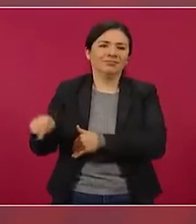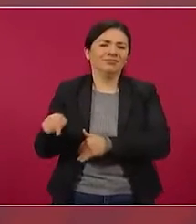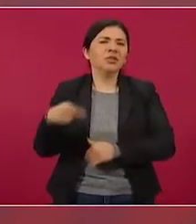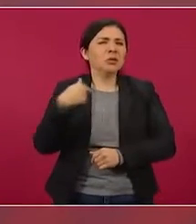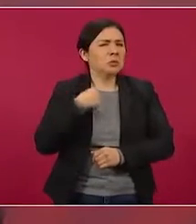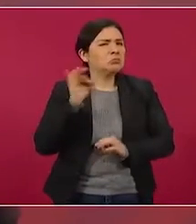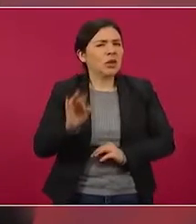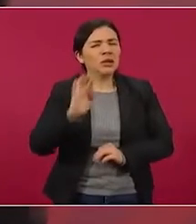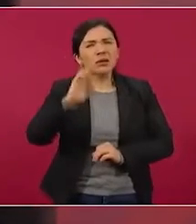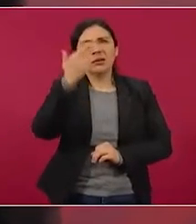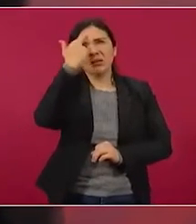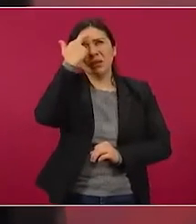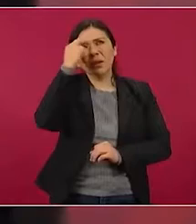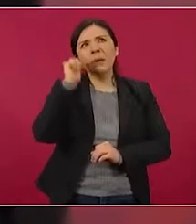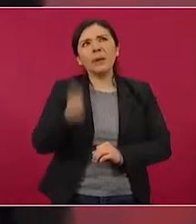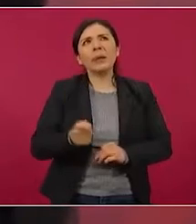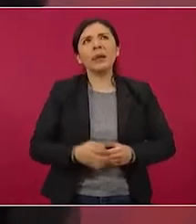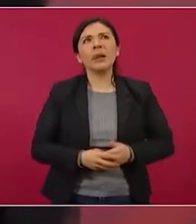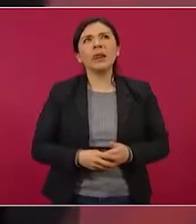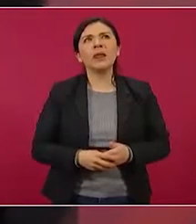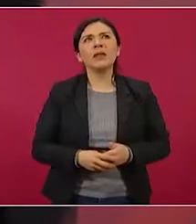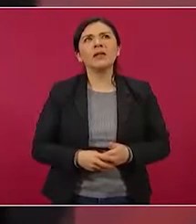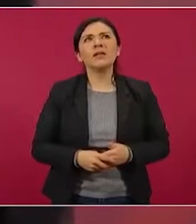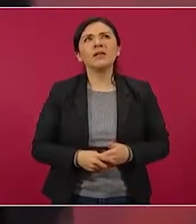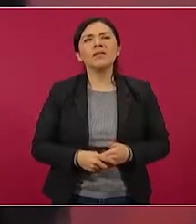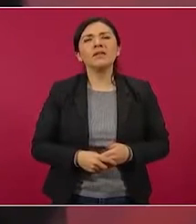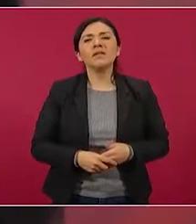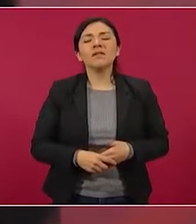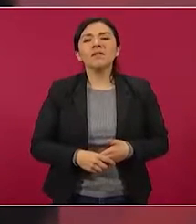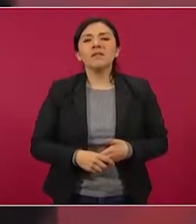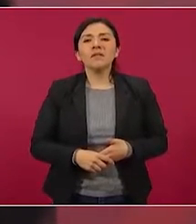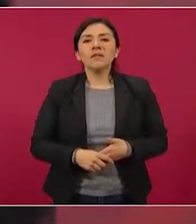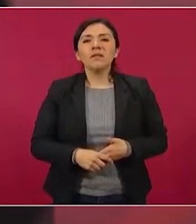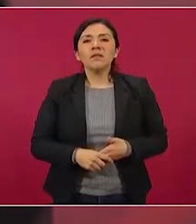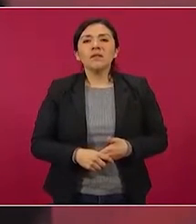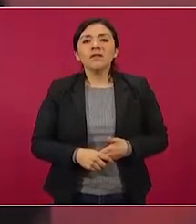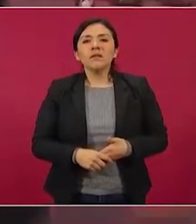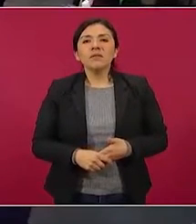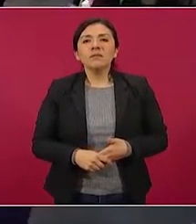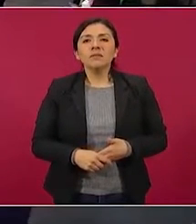Yo recuerdo que los